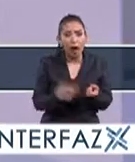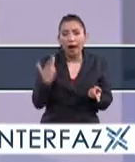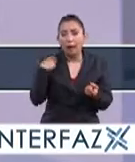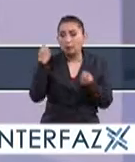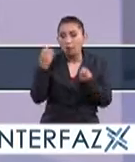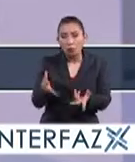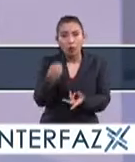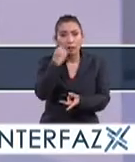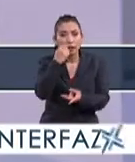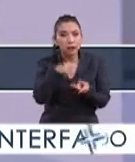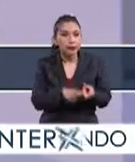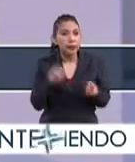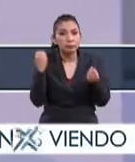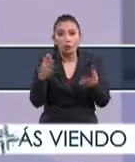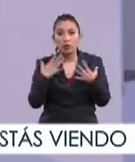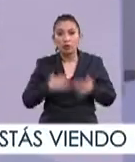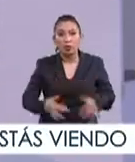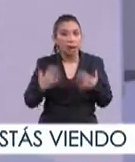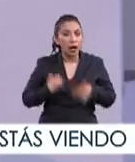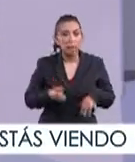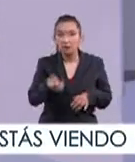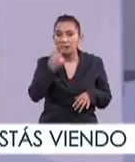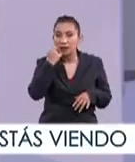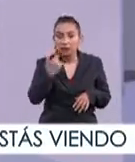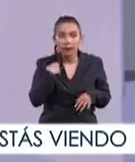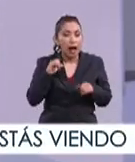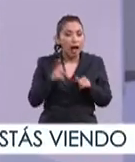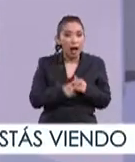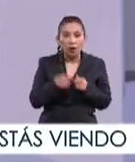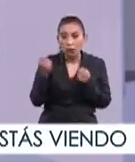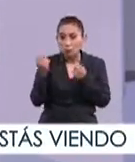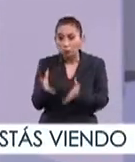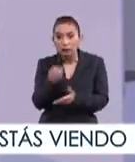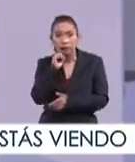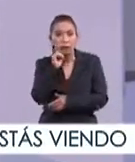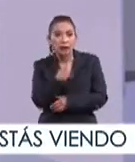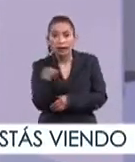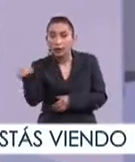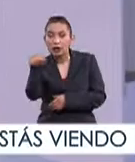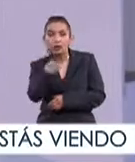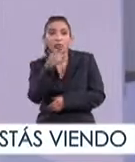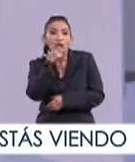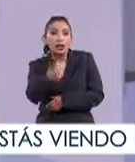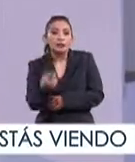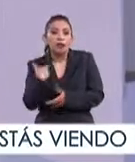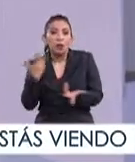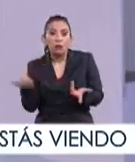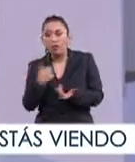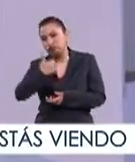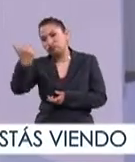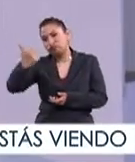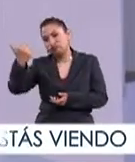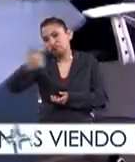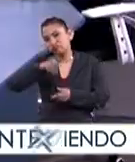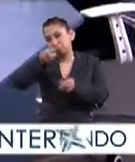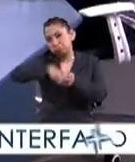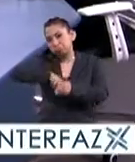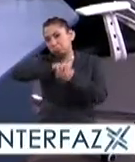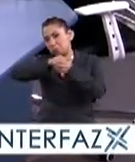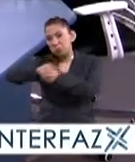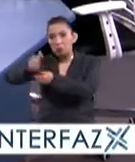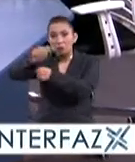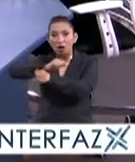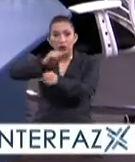en ofrecerle comida, ropa, medicamento, en ofrecerle también lo que ellos se dicen aventón, transporte. Entonces es